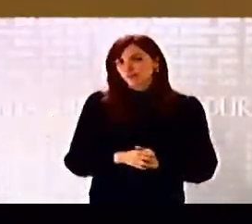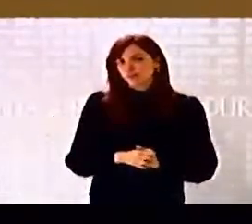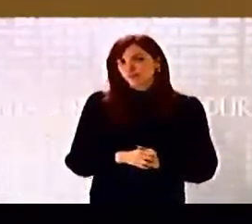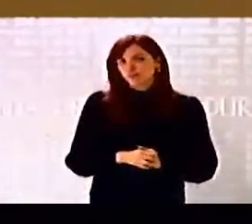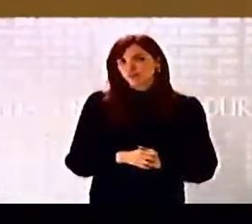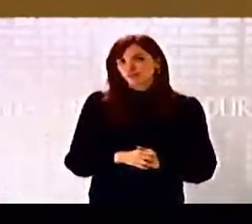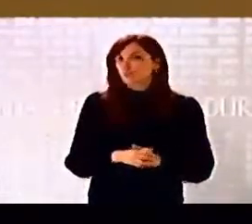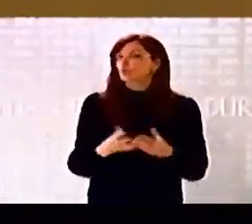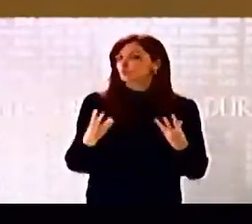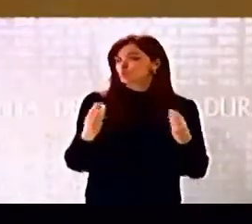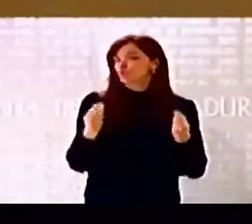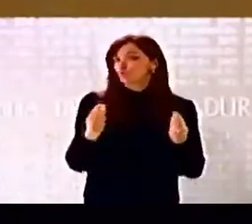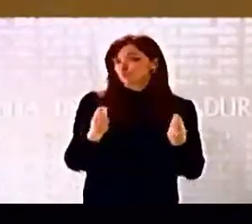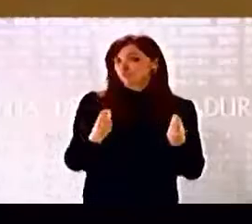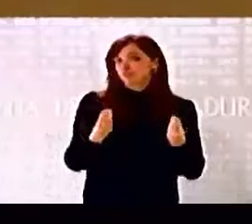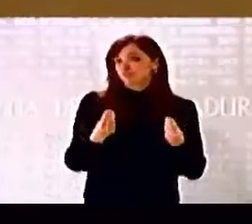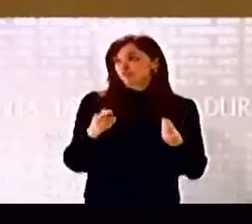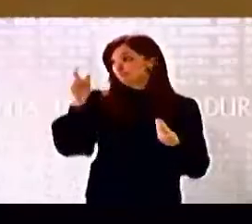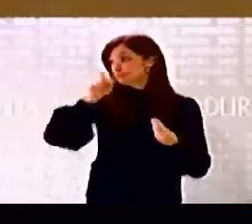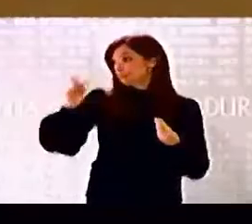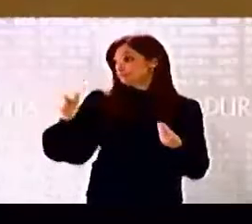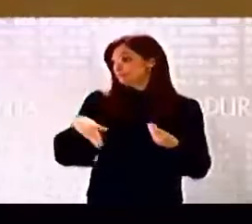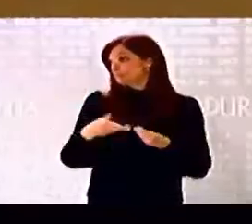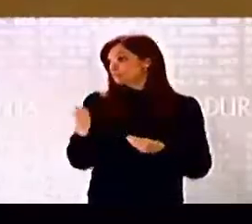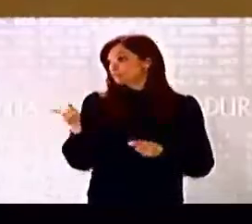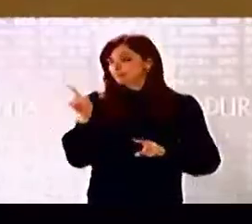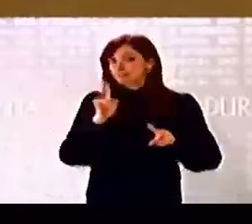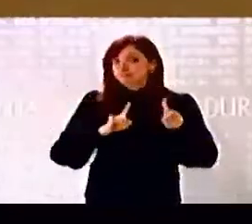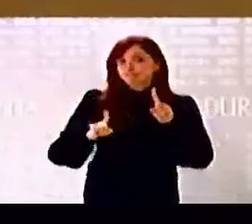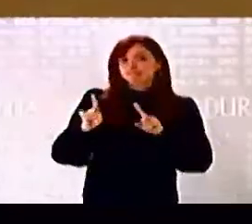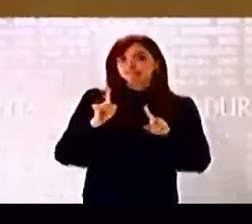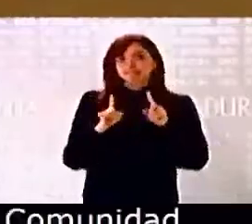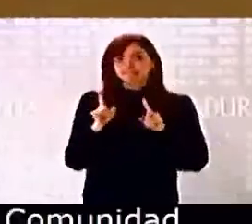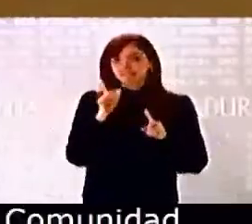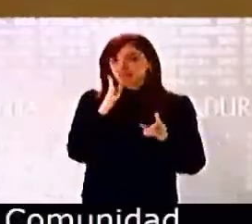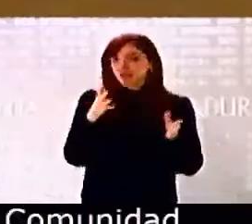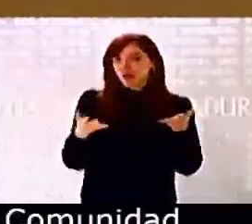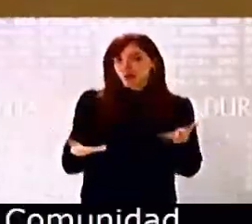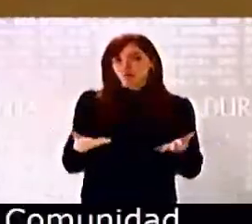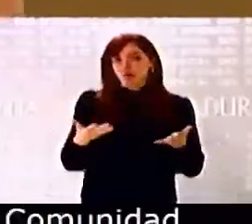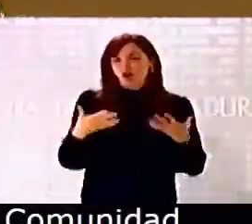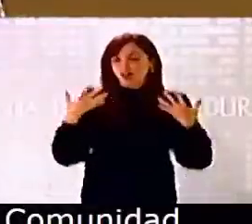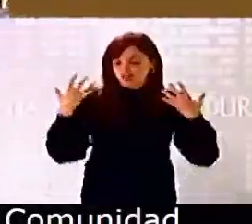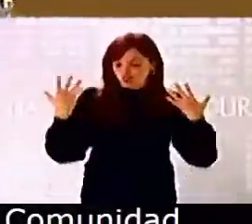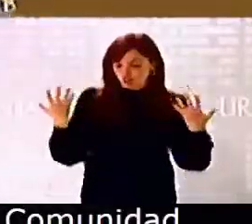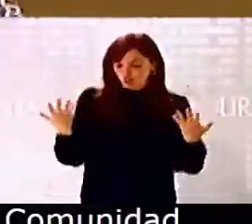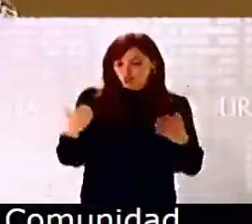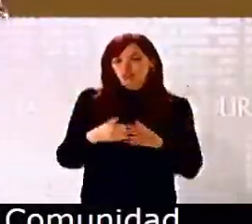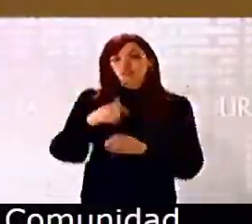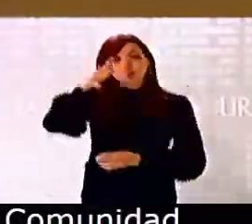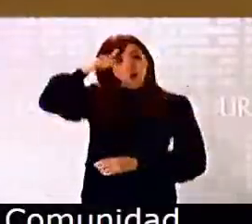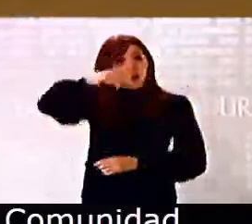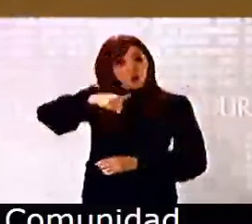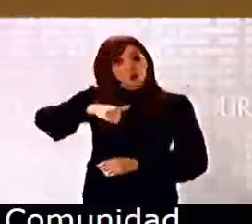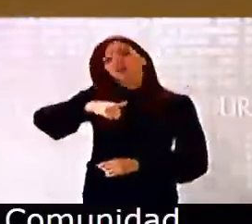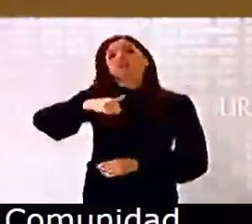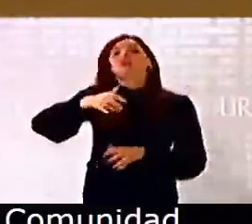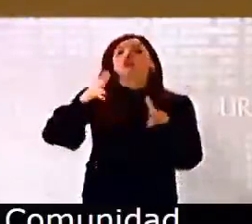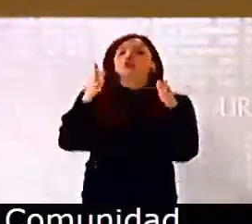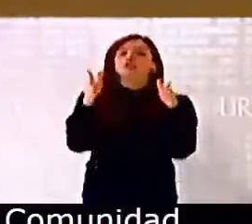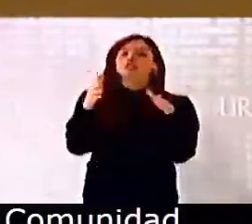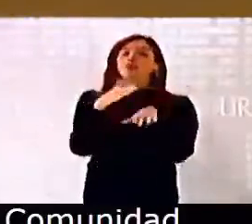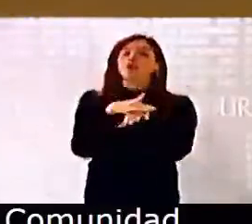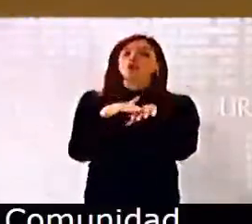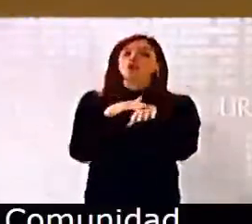Supone mucho y hay mucha gente preocupada en estos momentos. Por tanto, hoy la sesión del Consejo de